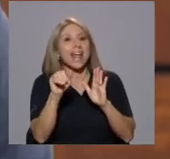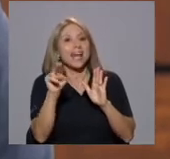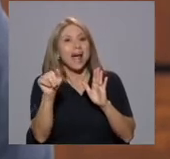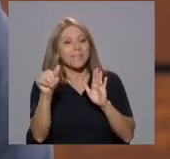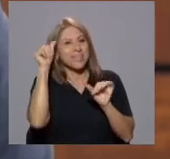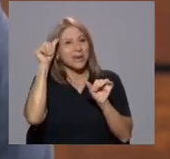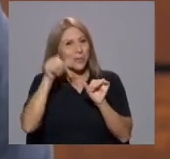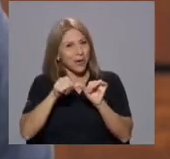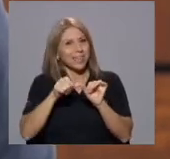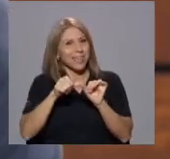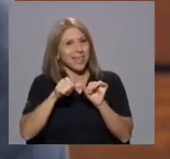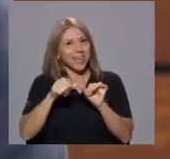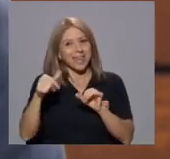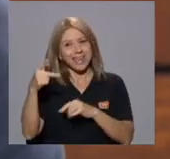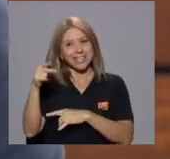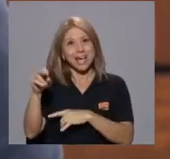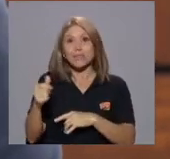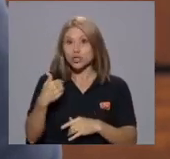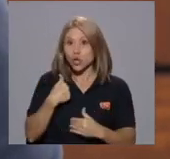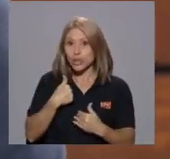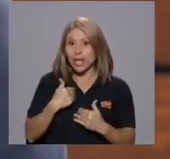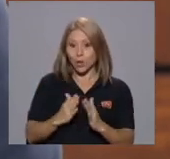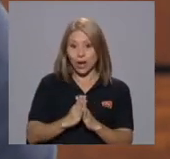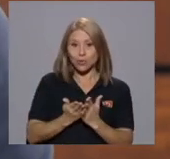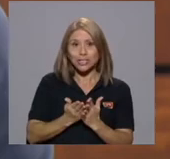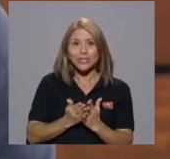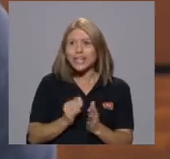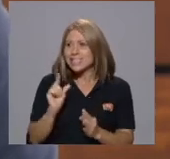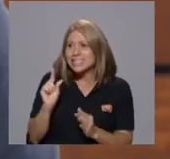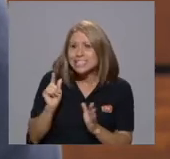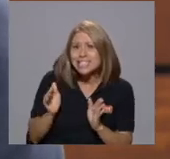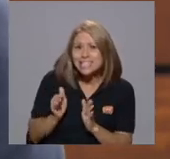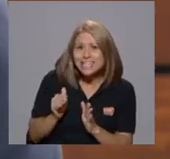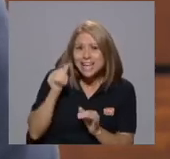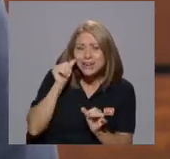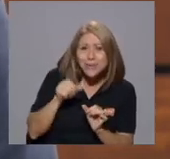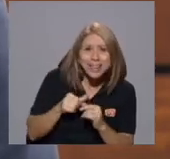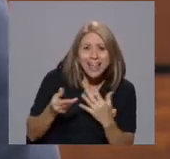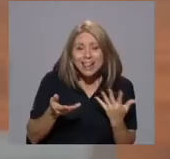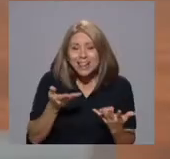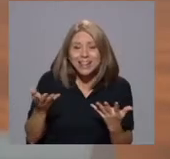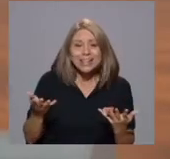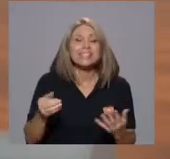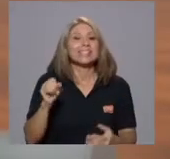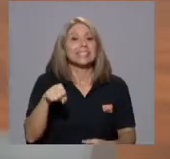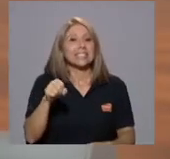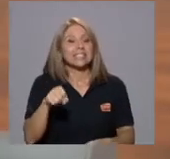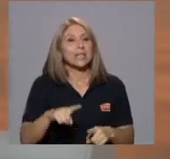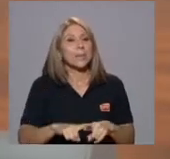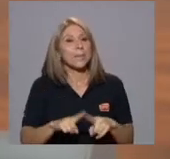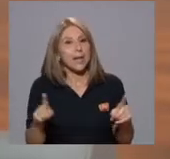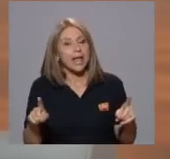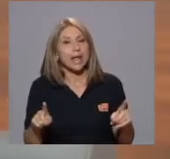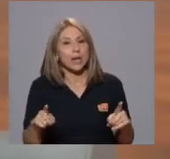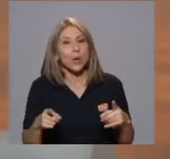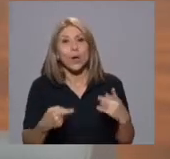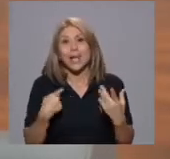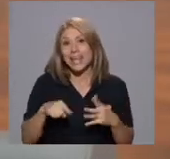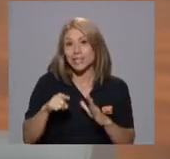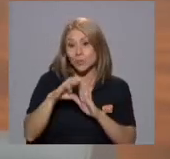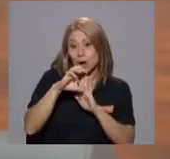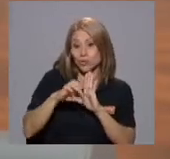principio, yo tengo la Constitución por aquí Es lado. una cosita chiquitita, Sí, recuerden que la bueno, abogaba por allá y por acá. sí, pero no Cuando es hizo su constitución de